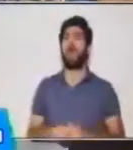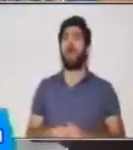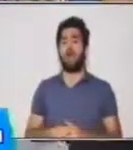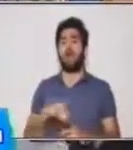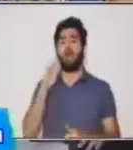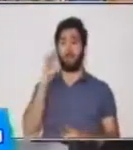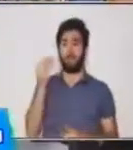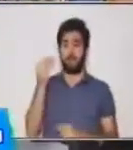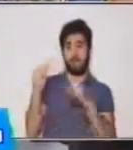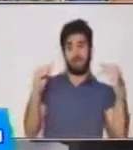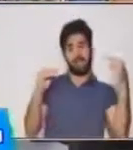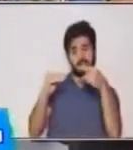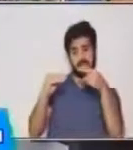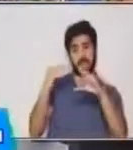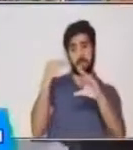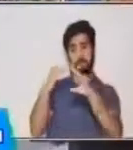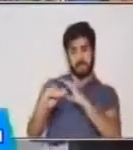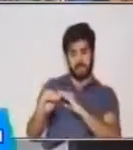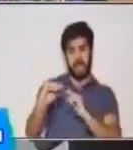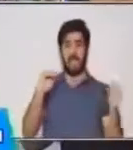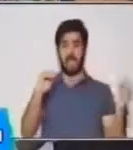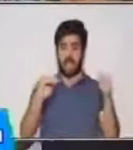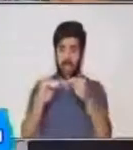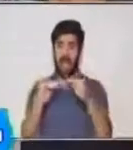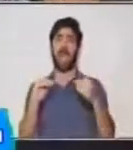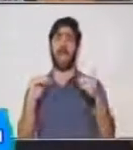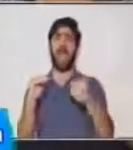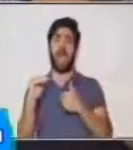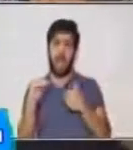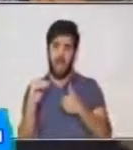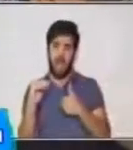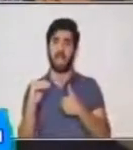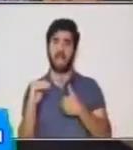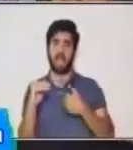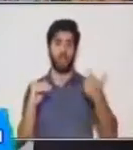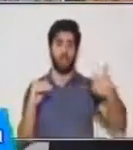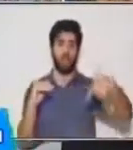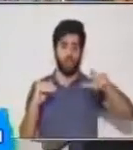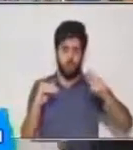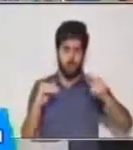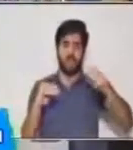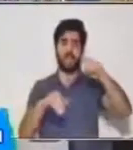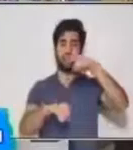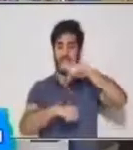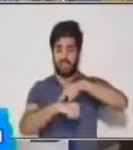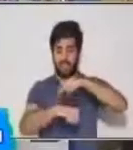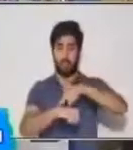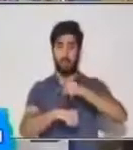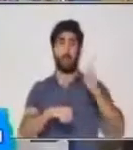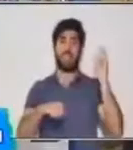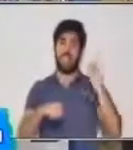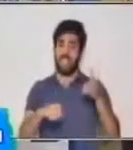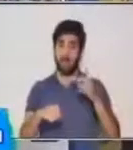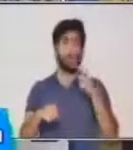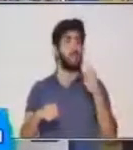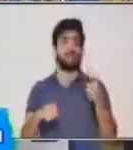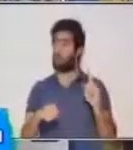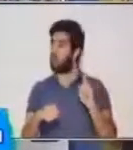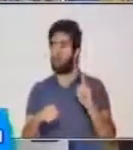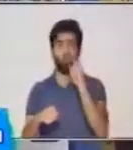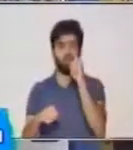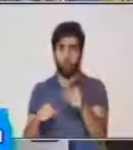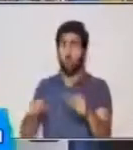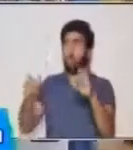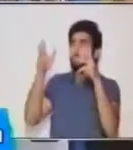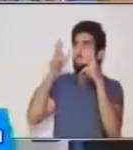lugar y en un tiempo, pero no siempre te lo va a decir. Muchas veces tú tienes que prestar atención y en ese